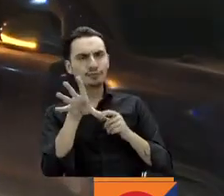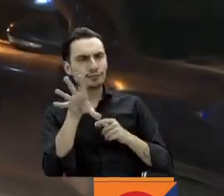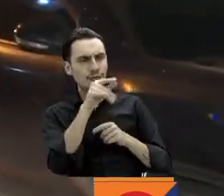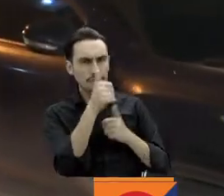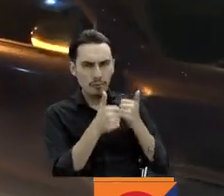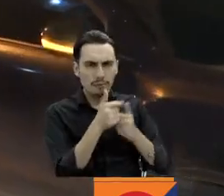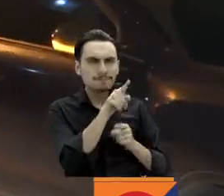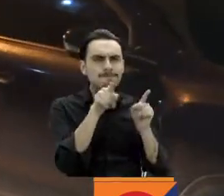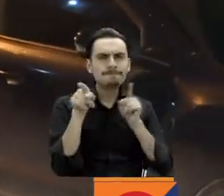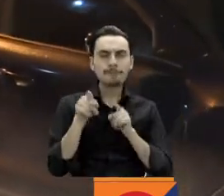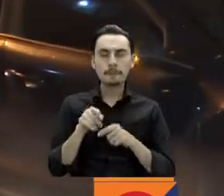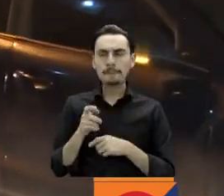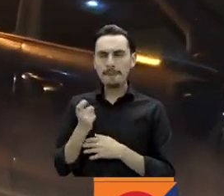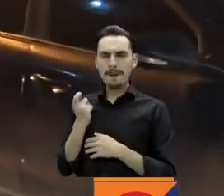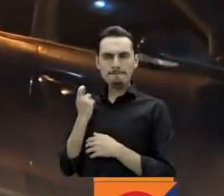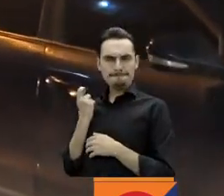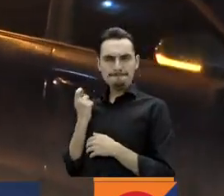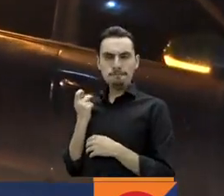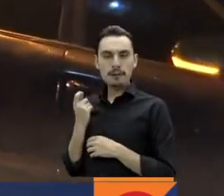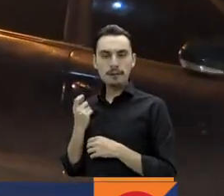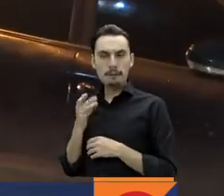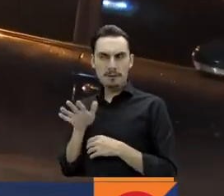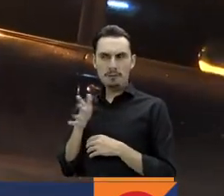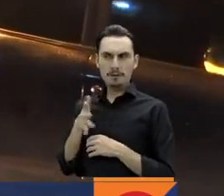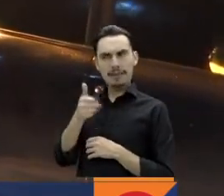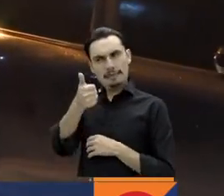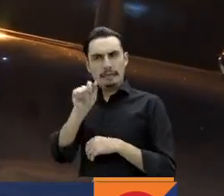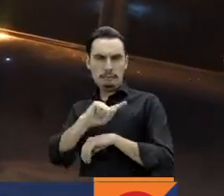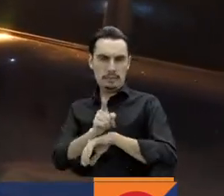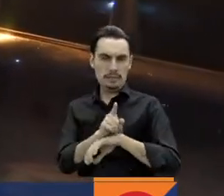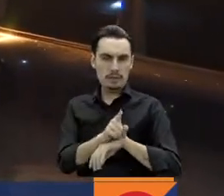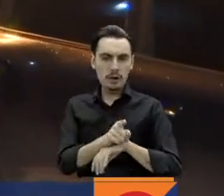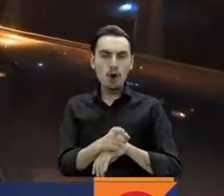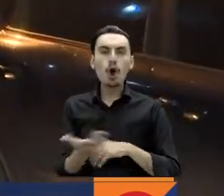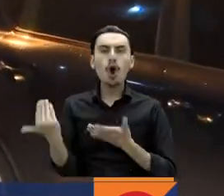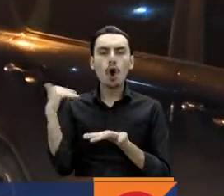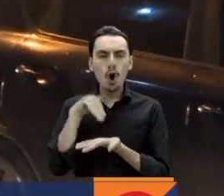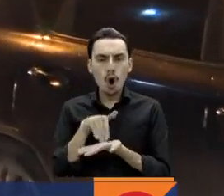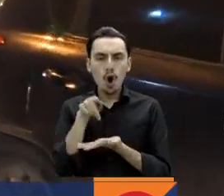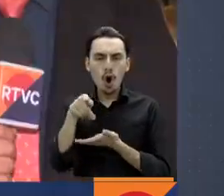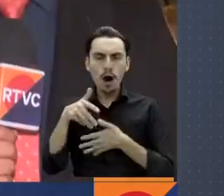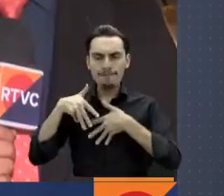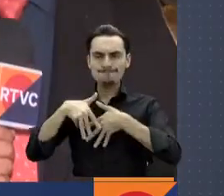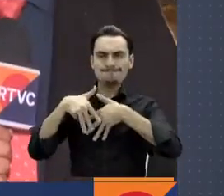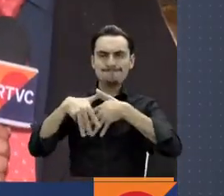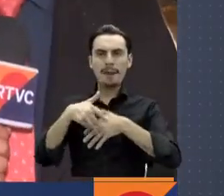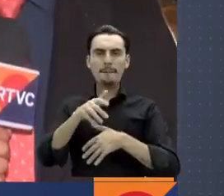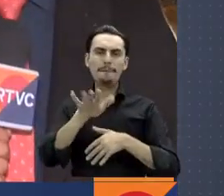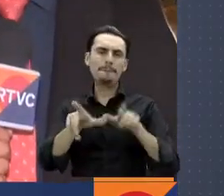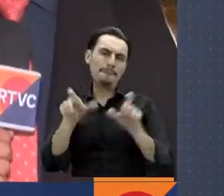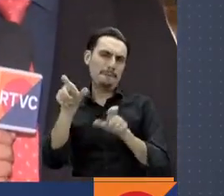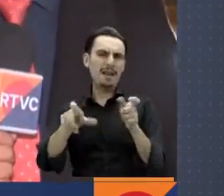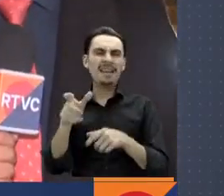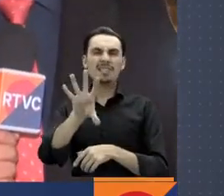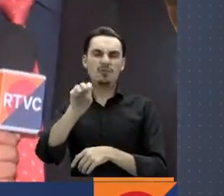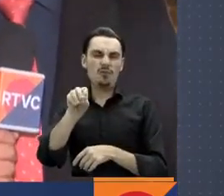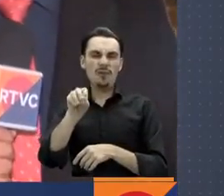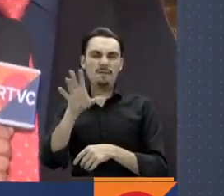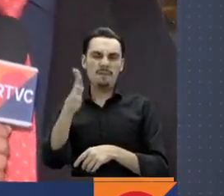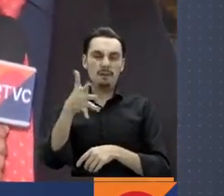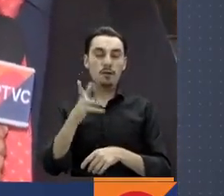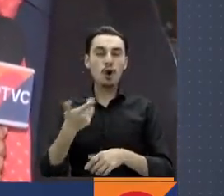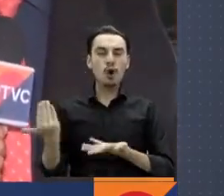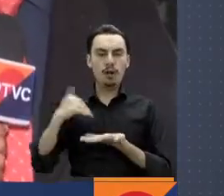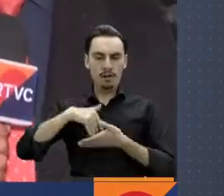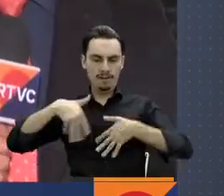Mira, hace tan solo pocos minutos, 10 minutos aproximadamente, volvieron cerca de 50 manifestantes a apostarse sobre la avenida Ciudad de